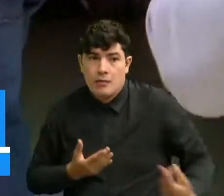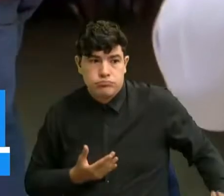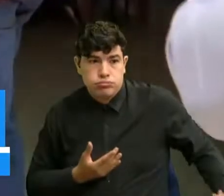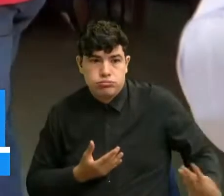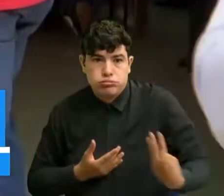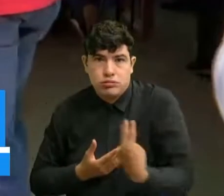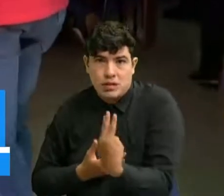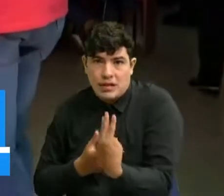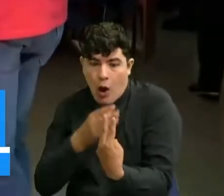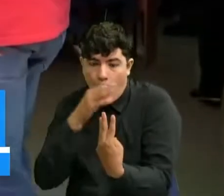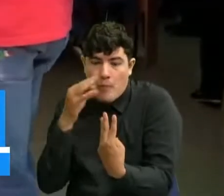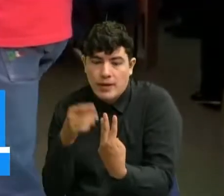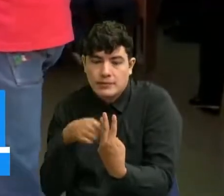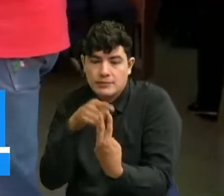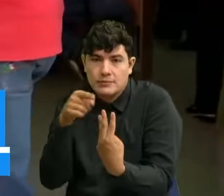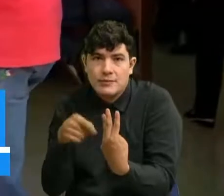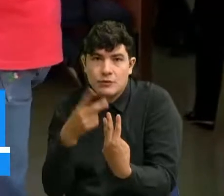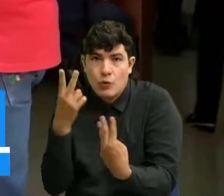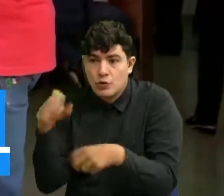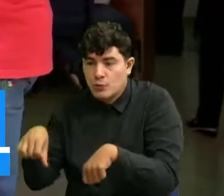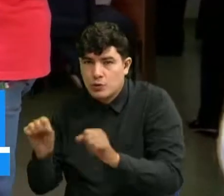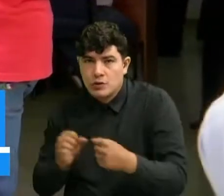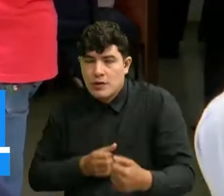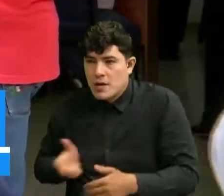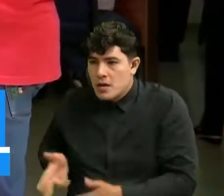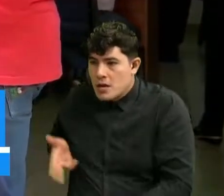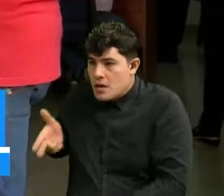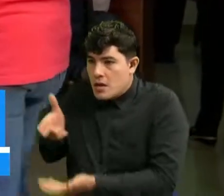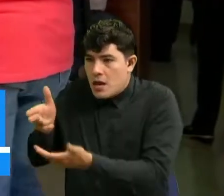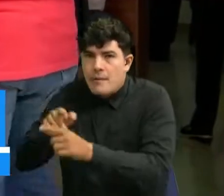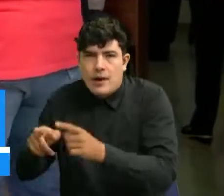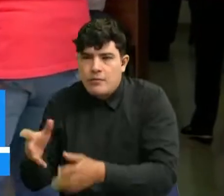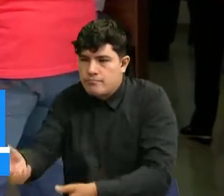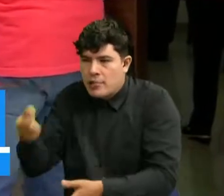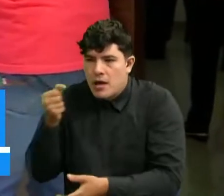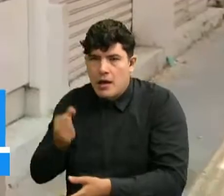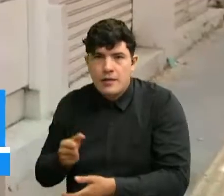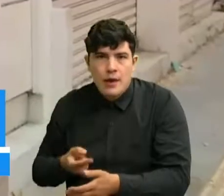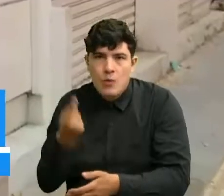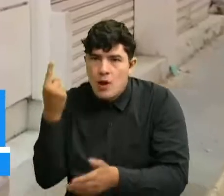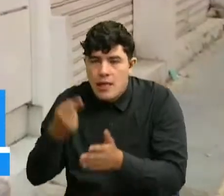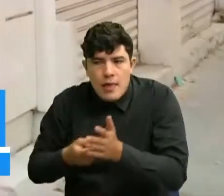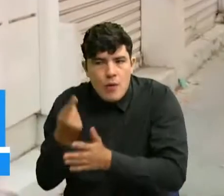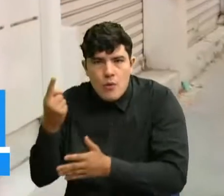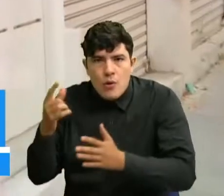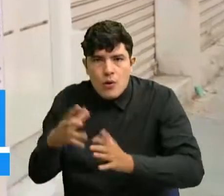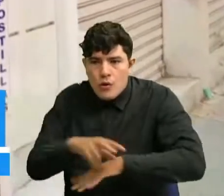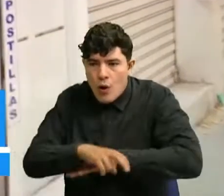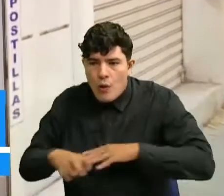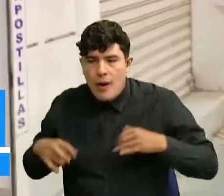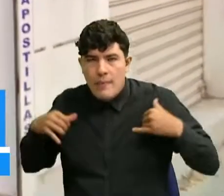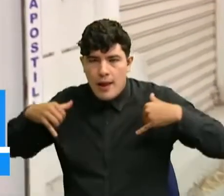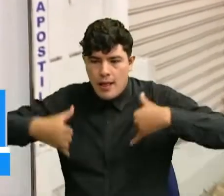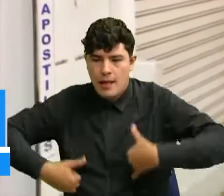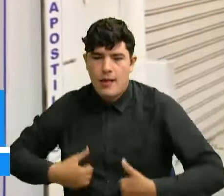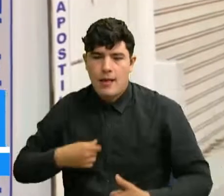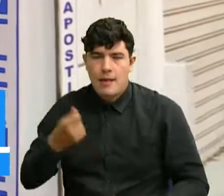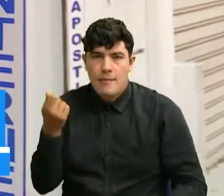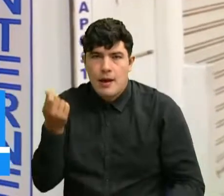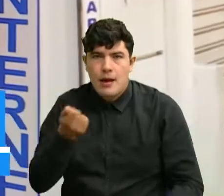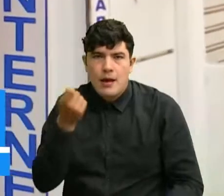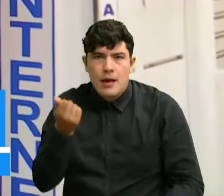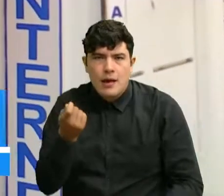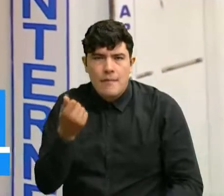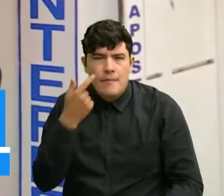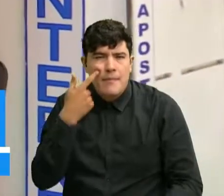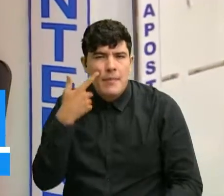motos, nos amedrantaron a todos, pero llegaron directo al bolso, no se robaron celulares, nada, solo la plata que traíamos en el bolso, como mandado